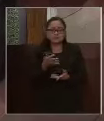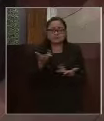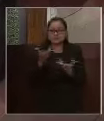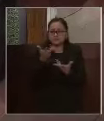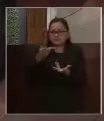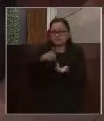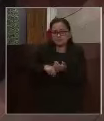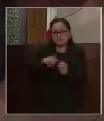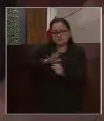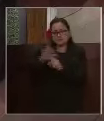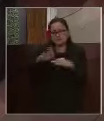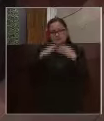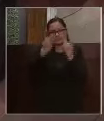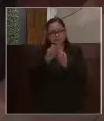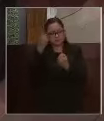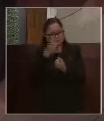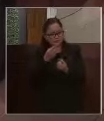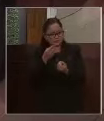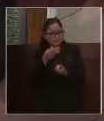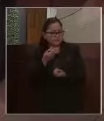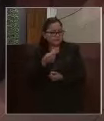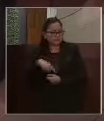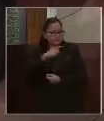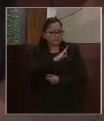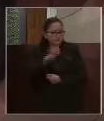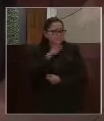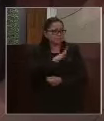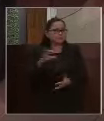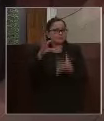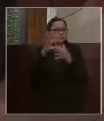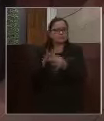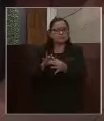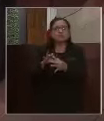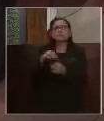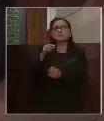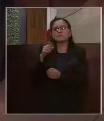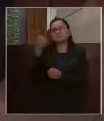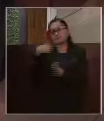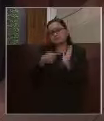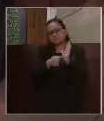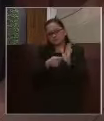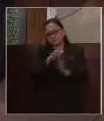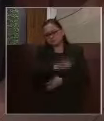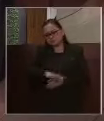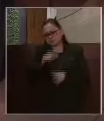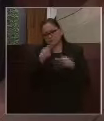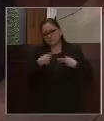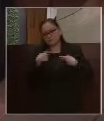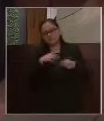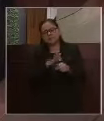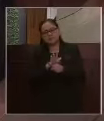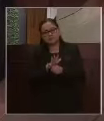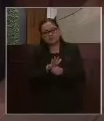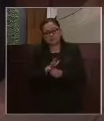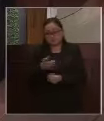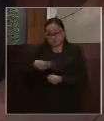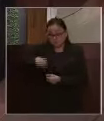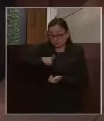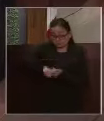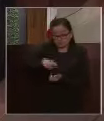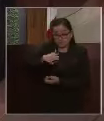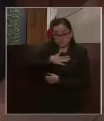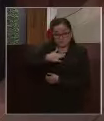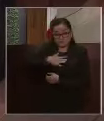manera, estructura y forma de manifestarlo, sin que pueda atarlo la forma cotidiana de presentarse al público. No puede haber desde el Estado, a mi